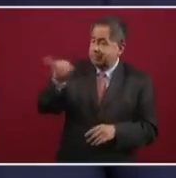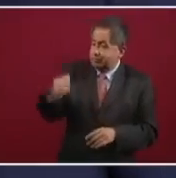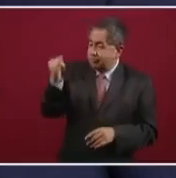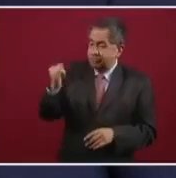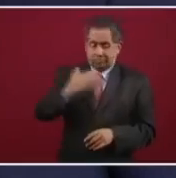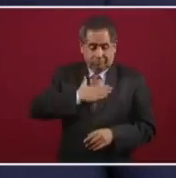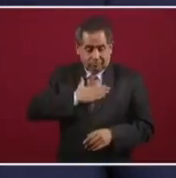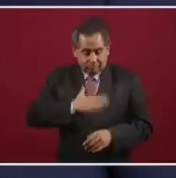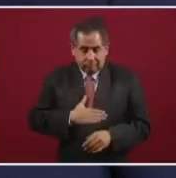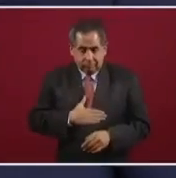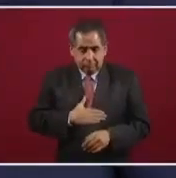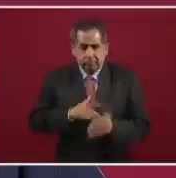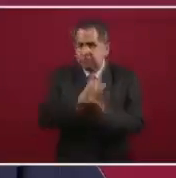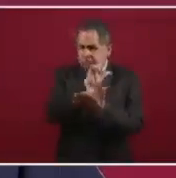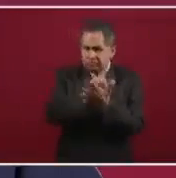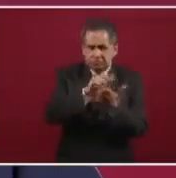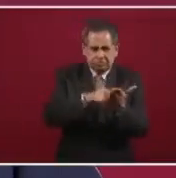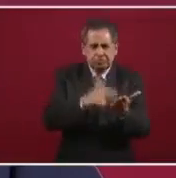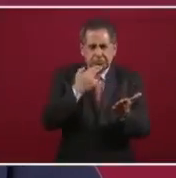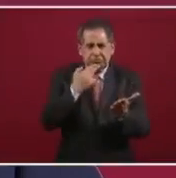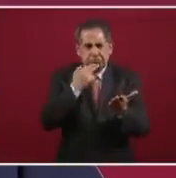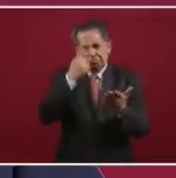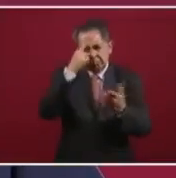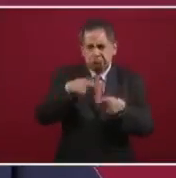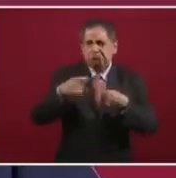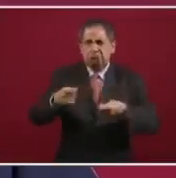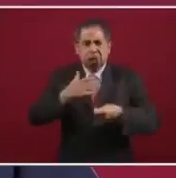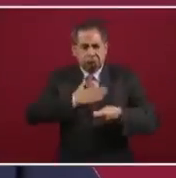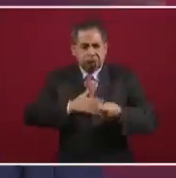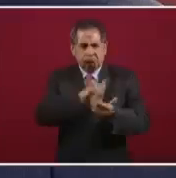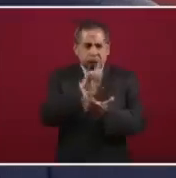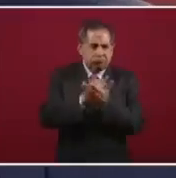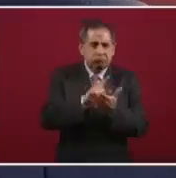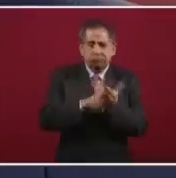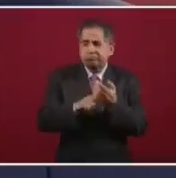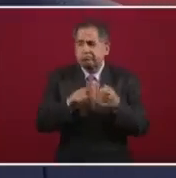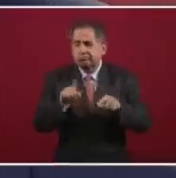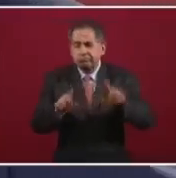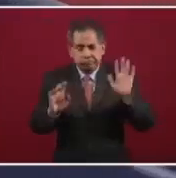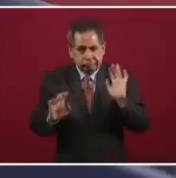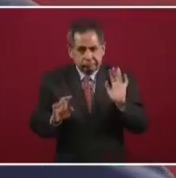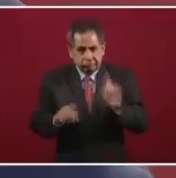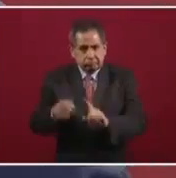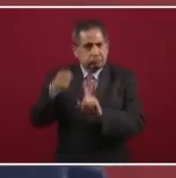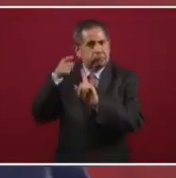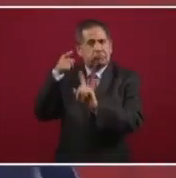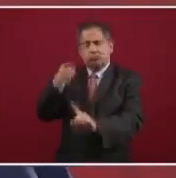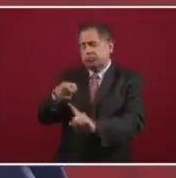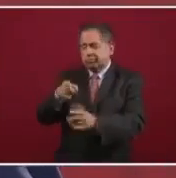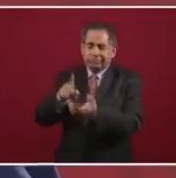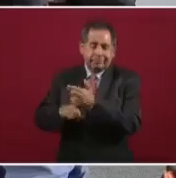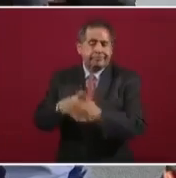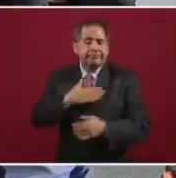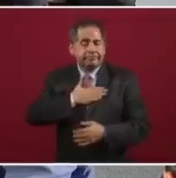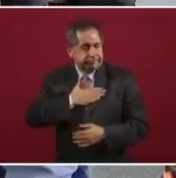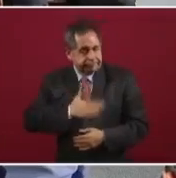El derecho es un medio para que haya justicia. Ese es el fin.